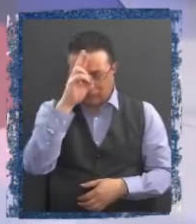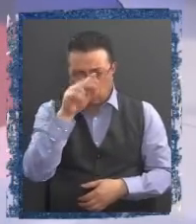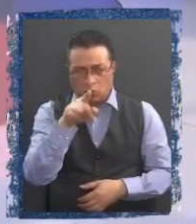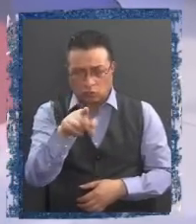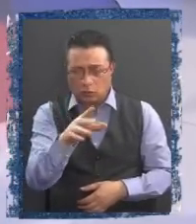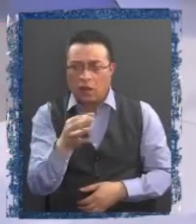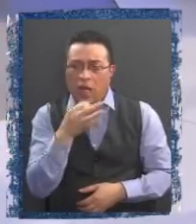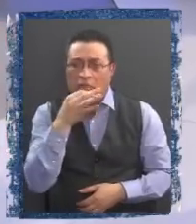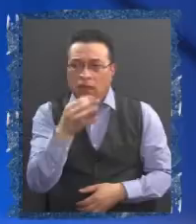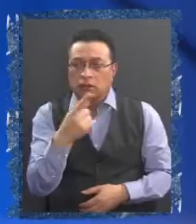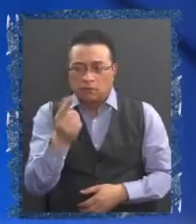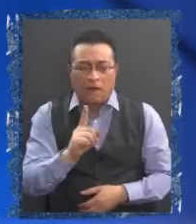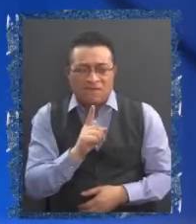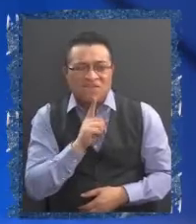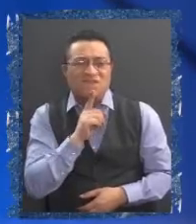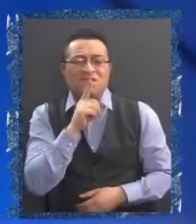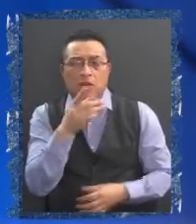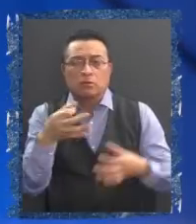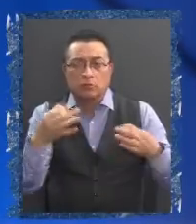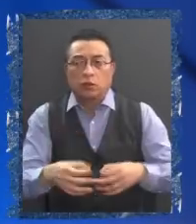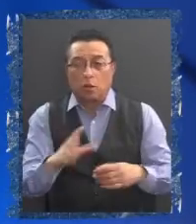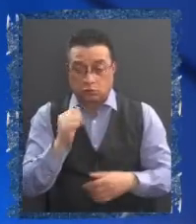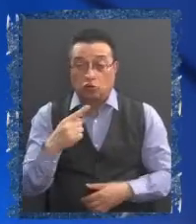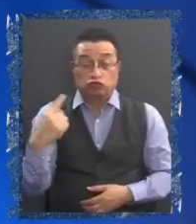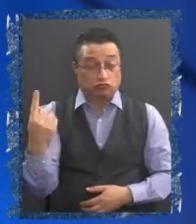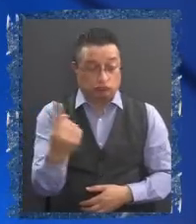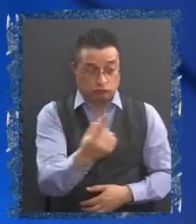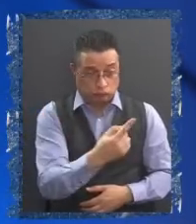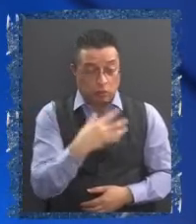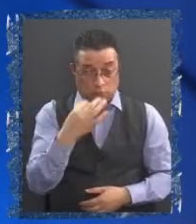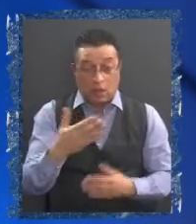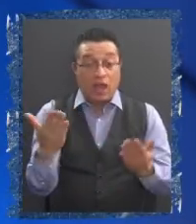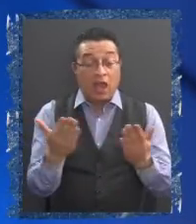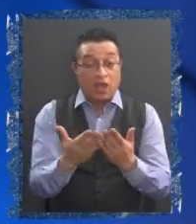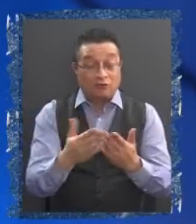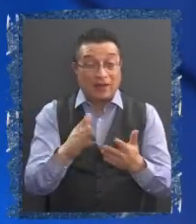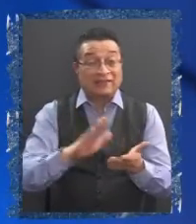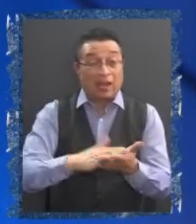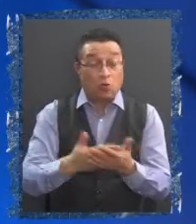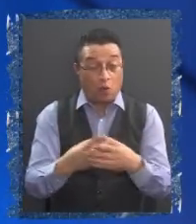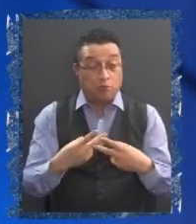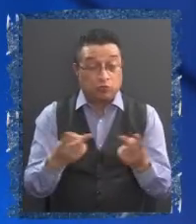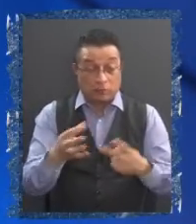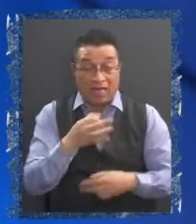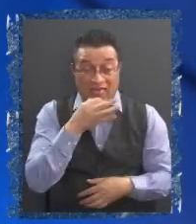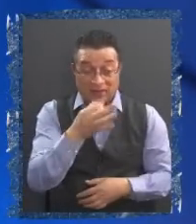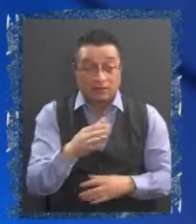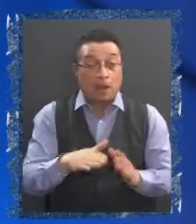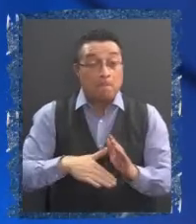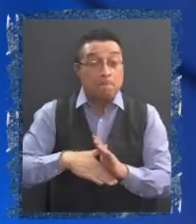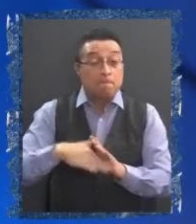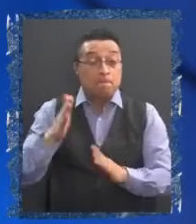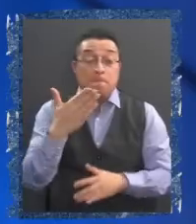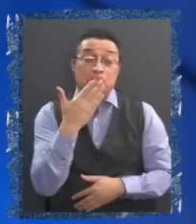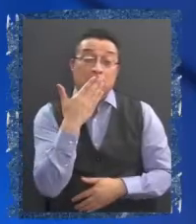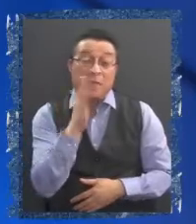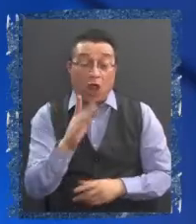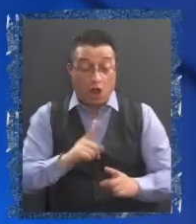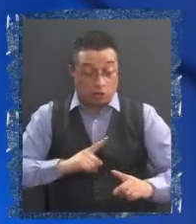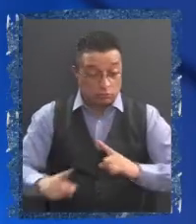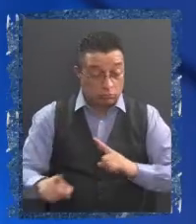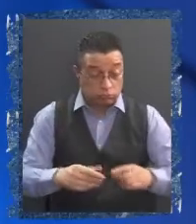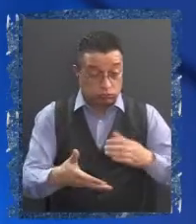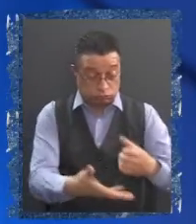a la eficiencia, porque por lo menos transversalmente dentro de las escuelas de salud pública, lo que se ha dicho es que la manera más eficiente de poder gestionar los